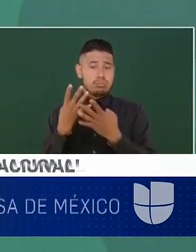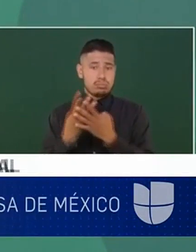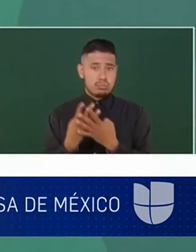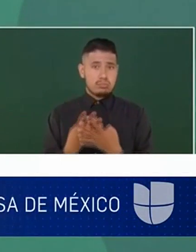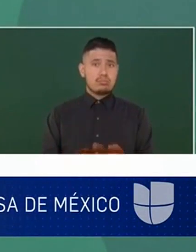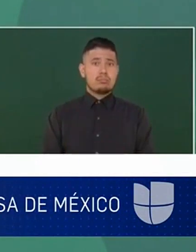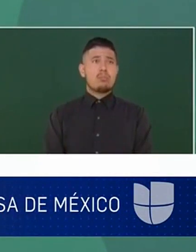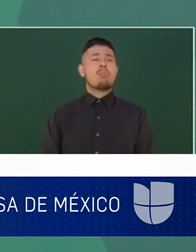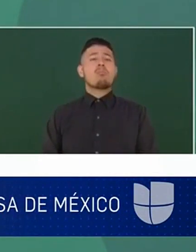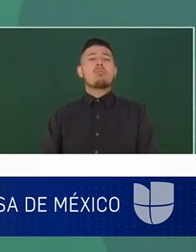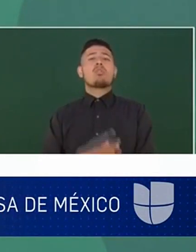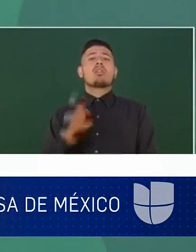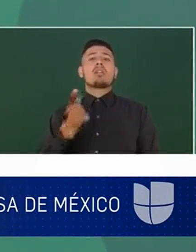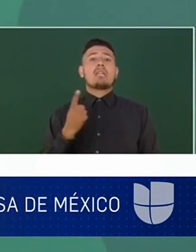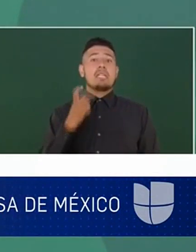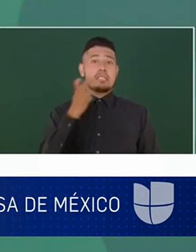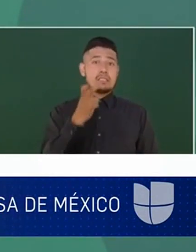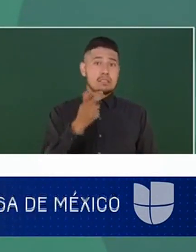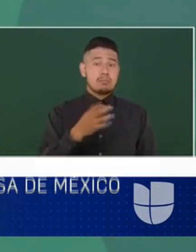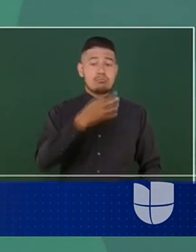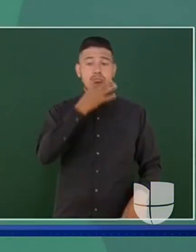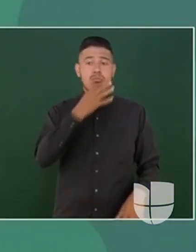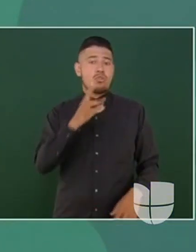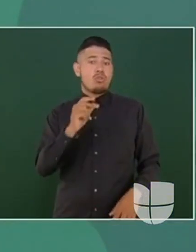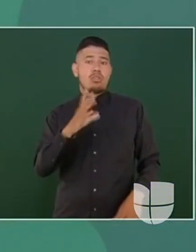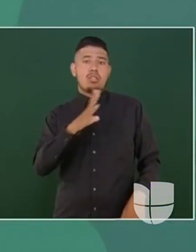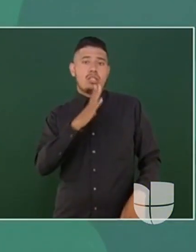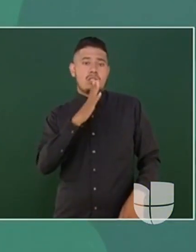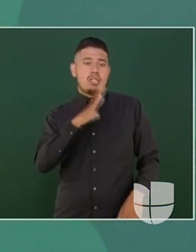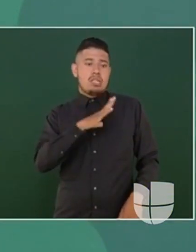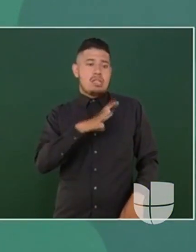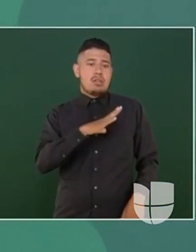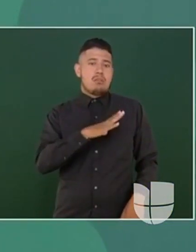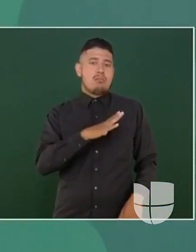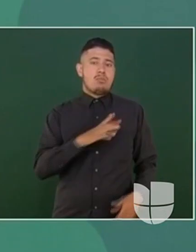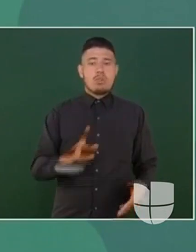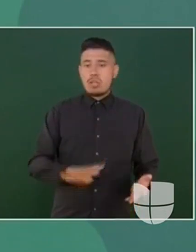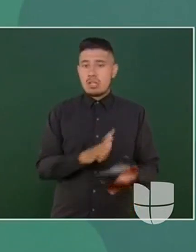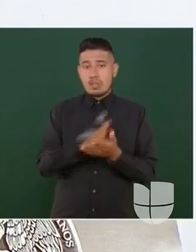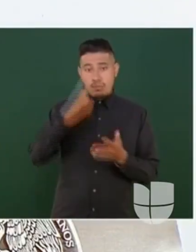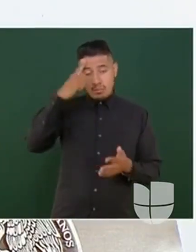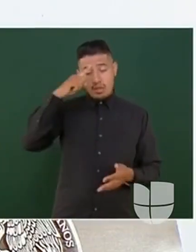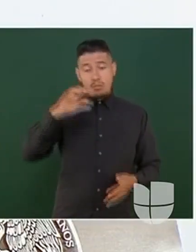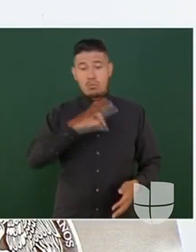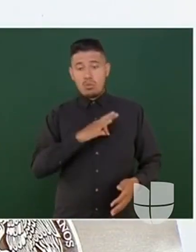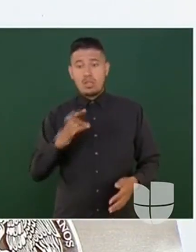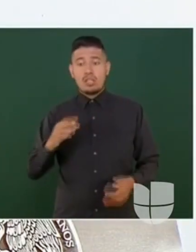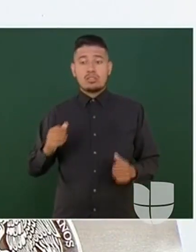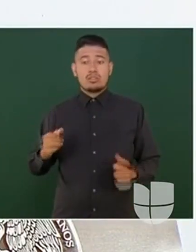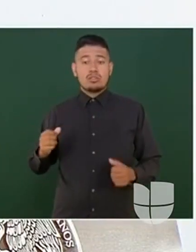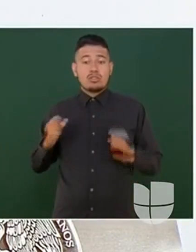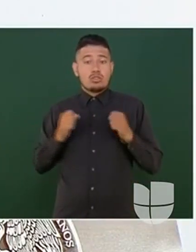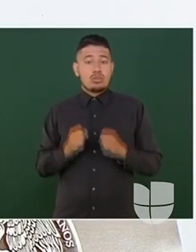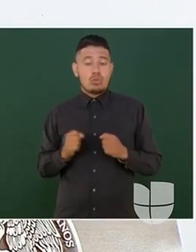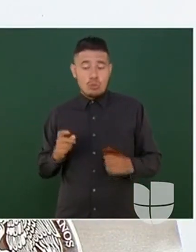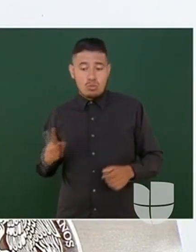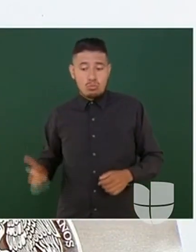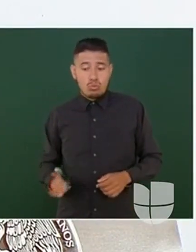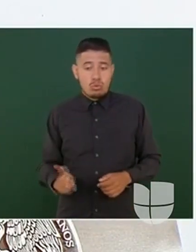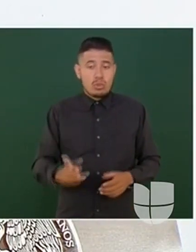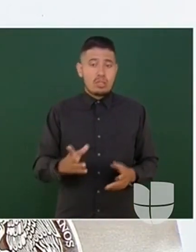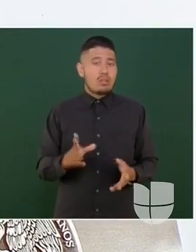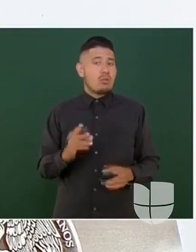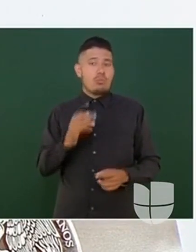prisión porque en esos momentos no teníamos el marco legal para actuar en el ámbito de la seguridad pública.